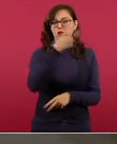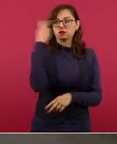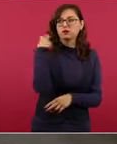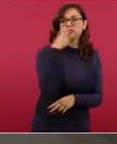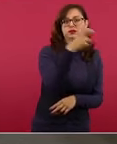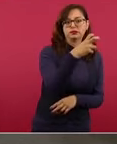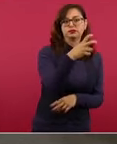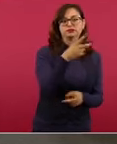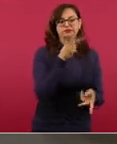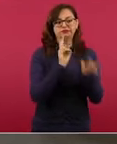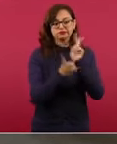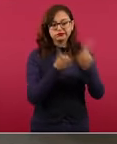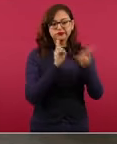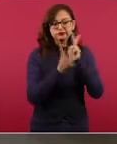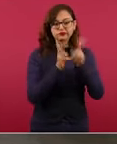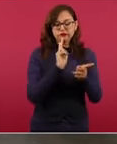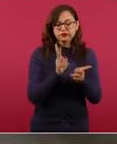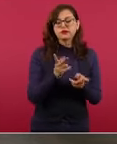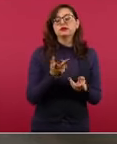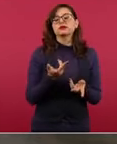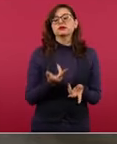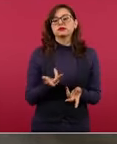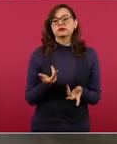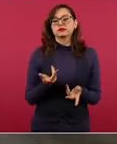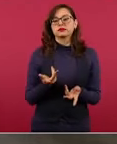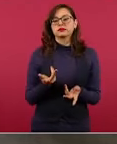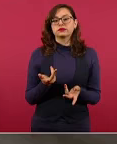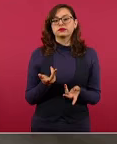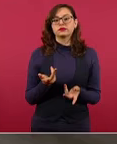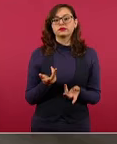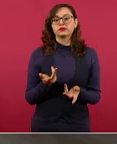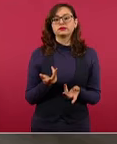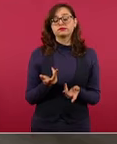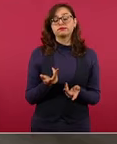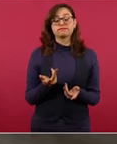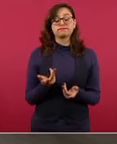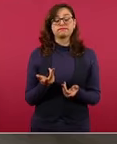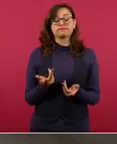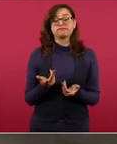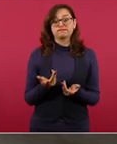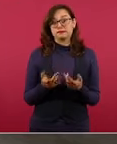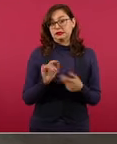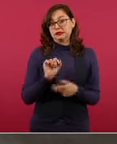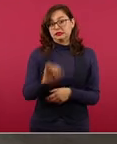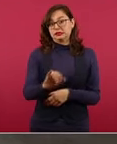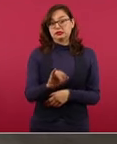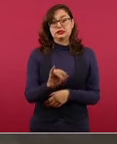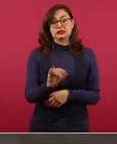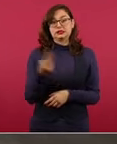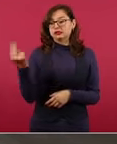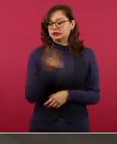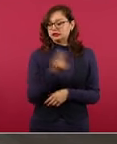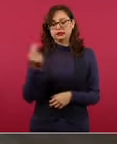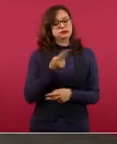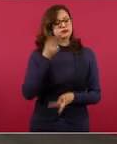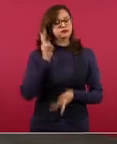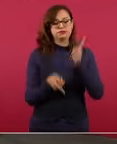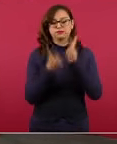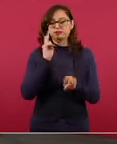desde luego el tema migratorio es central